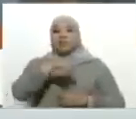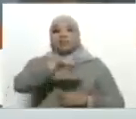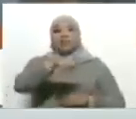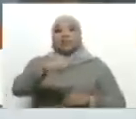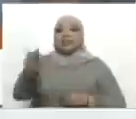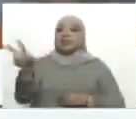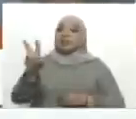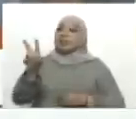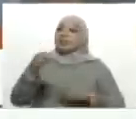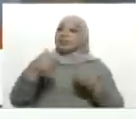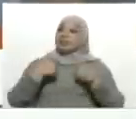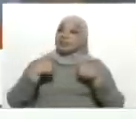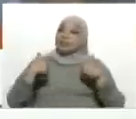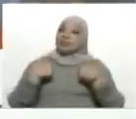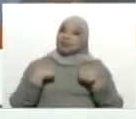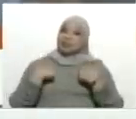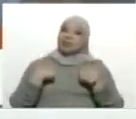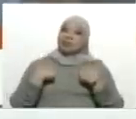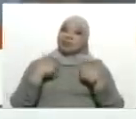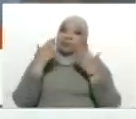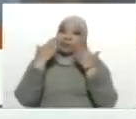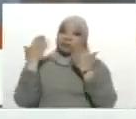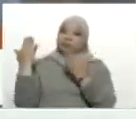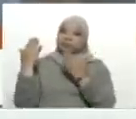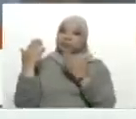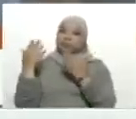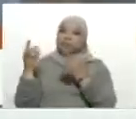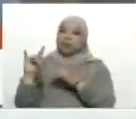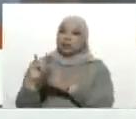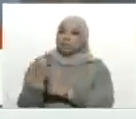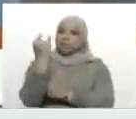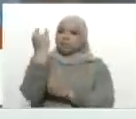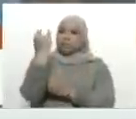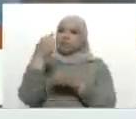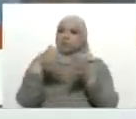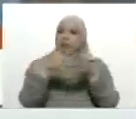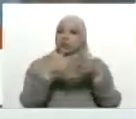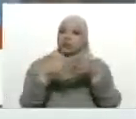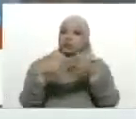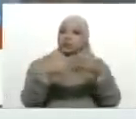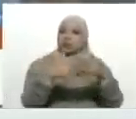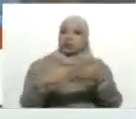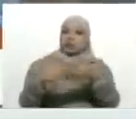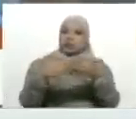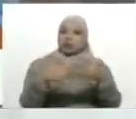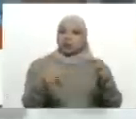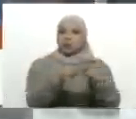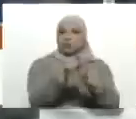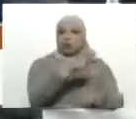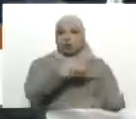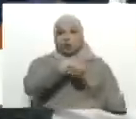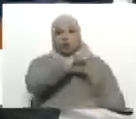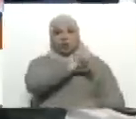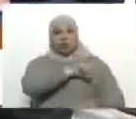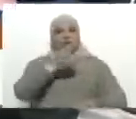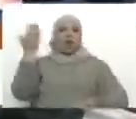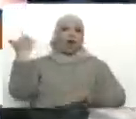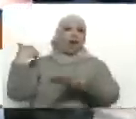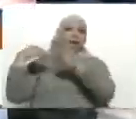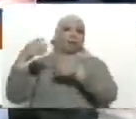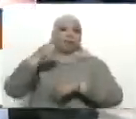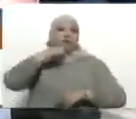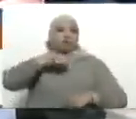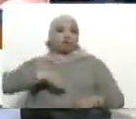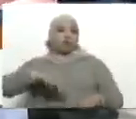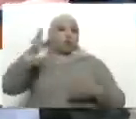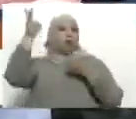vencerá a ese imperialismo el tradicional imperialismo era esencialmente el colonialismo verdad nosotros